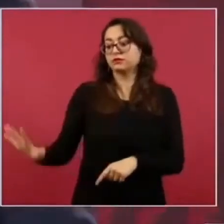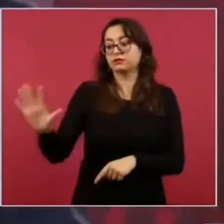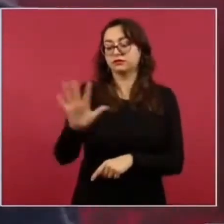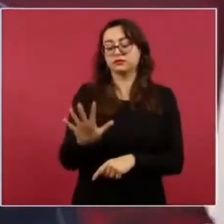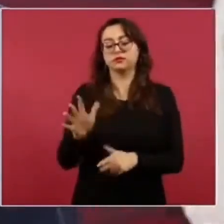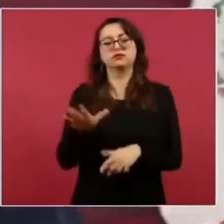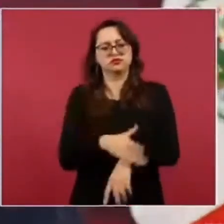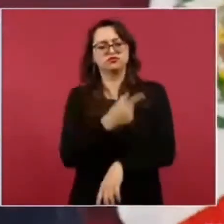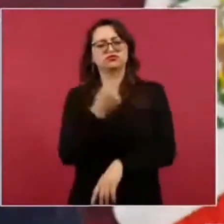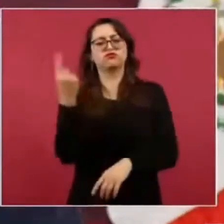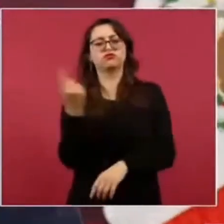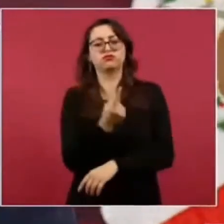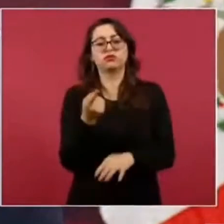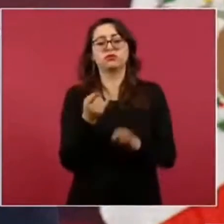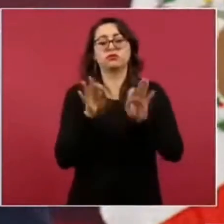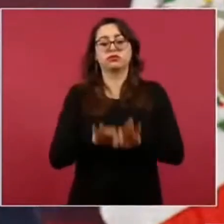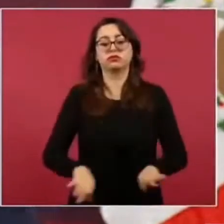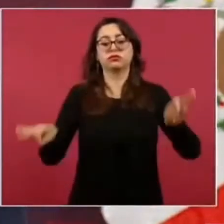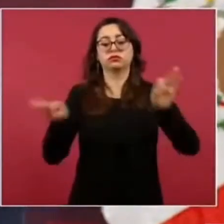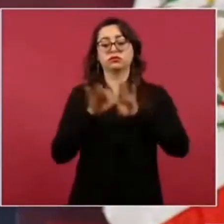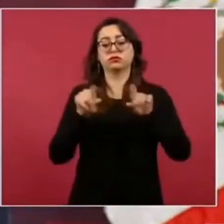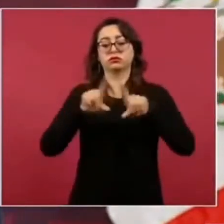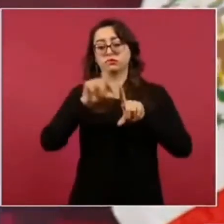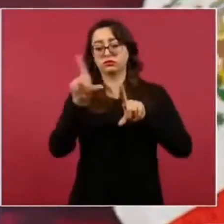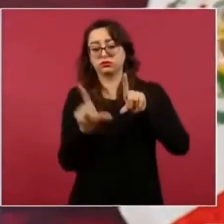México sea más